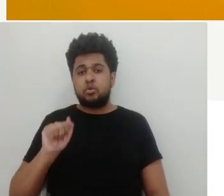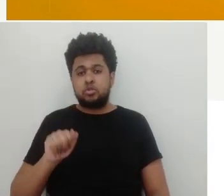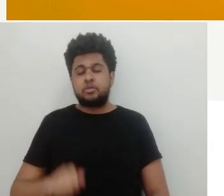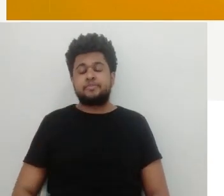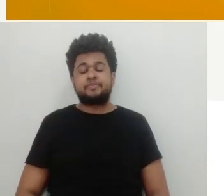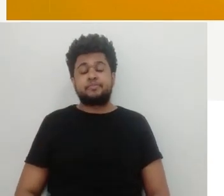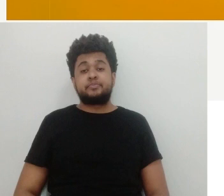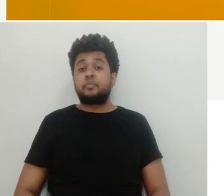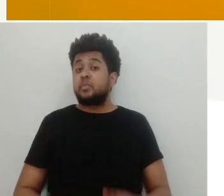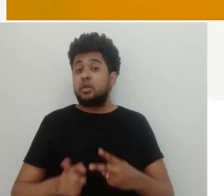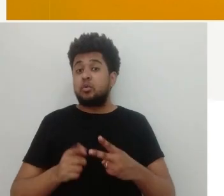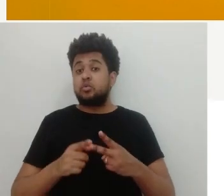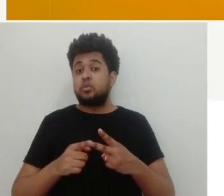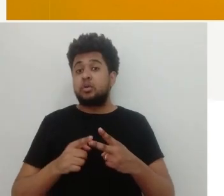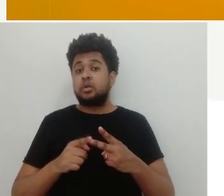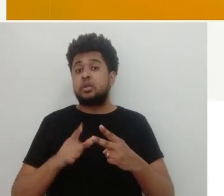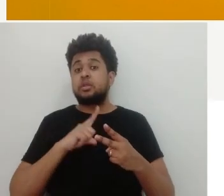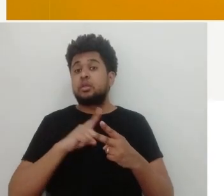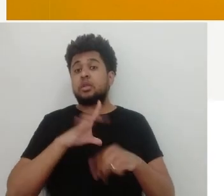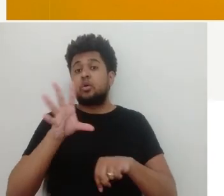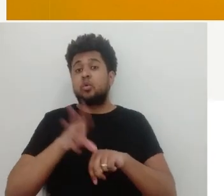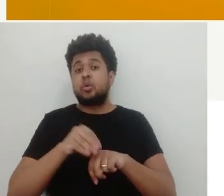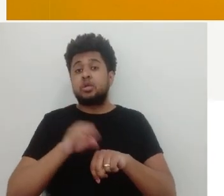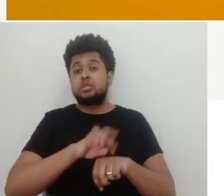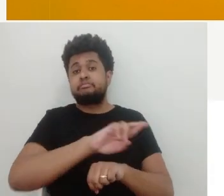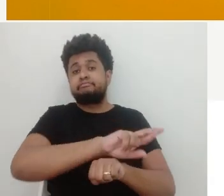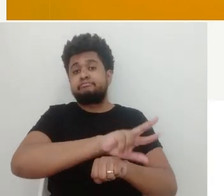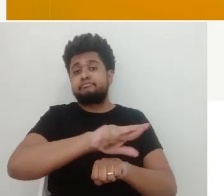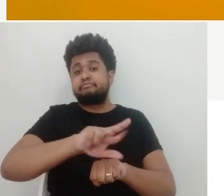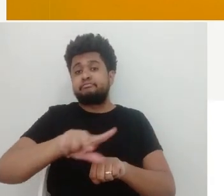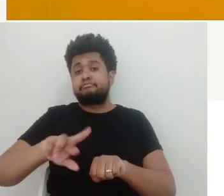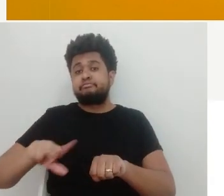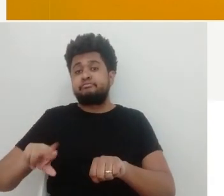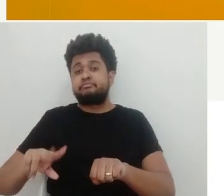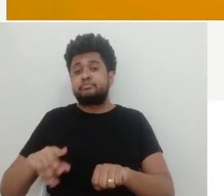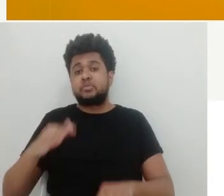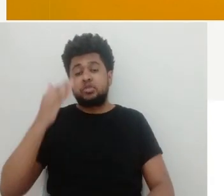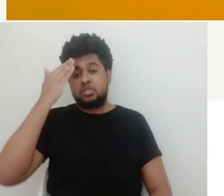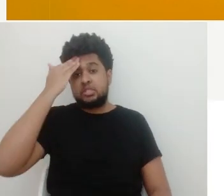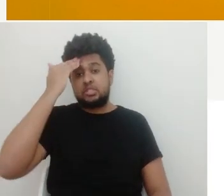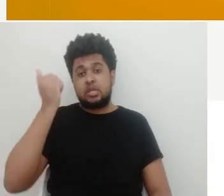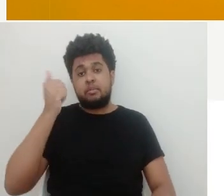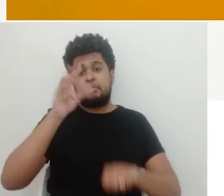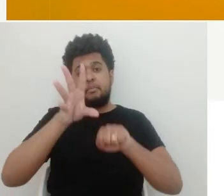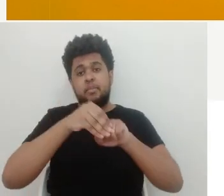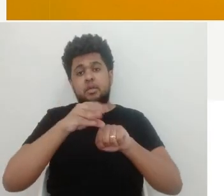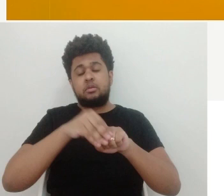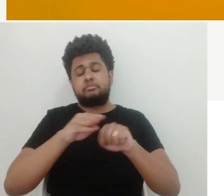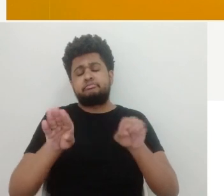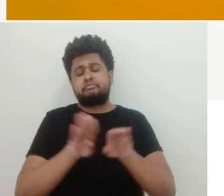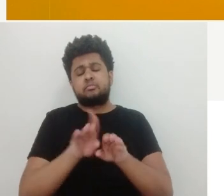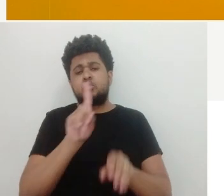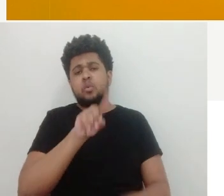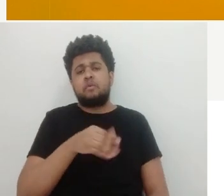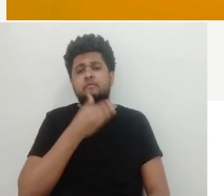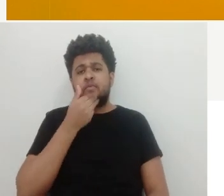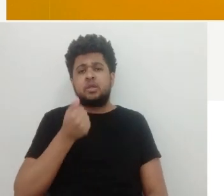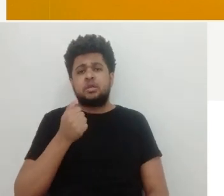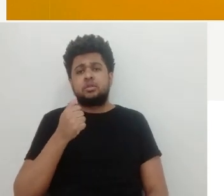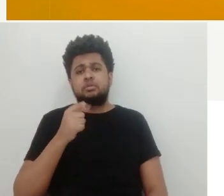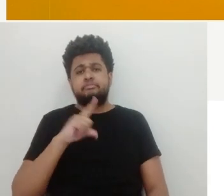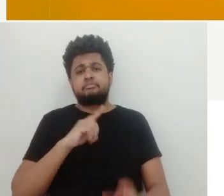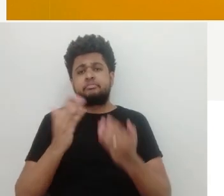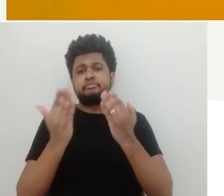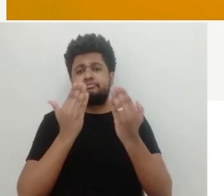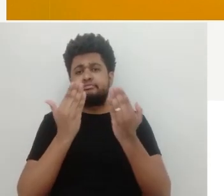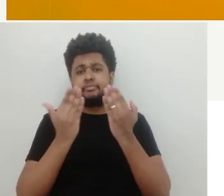permitirnos espacio no solo para documentar y registrar la experiencia social, sino también para abrir espacios de